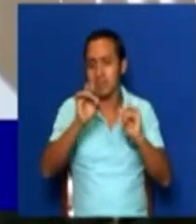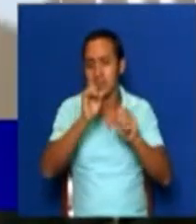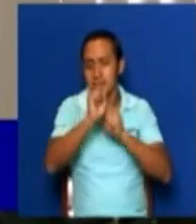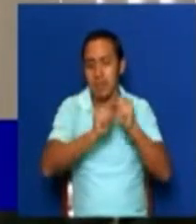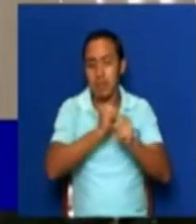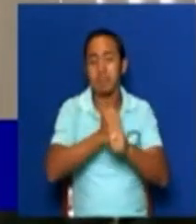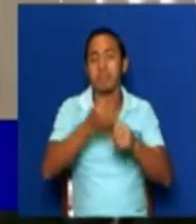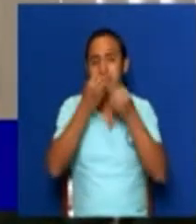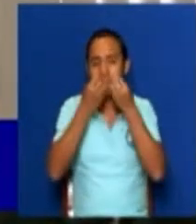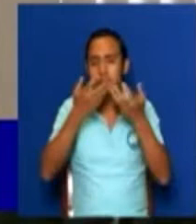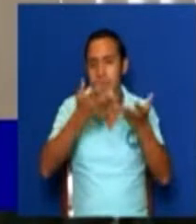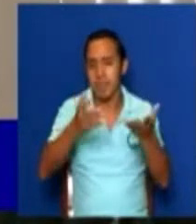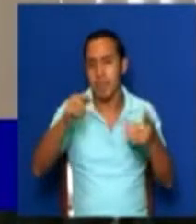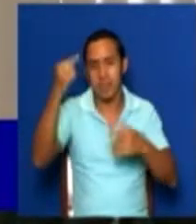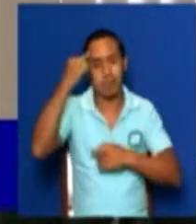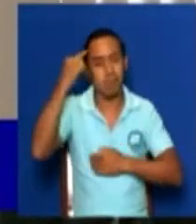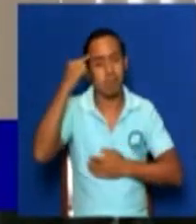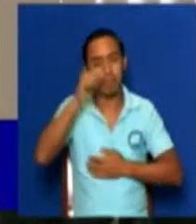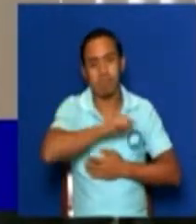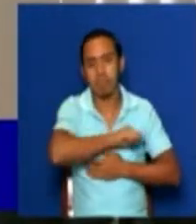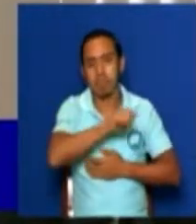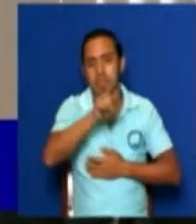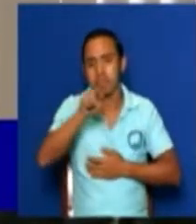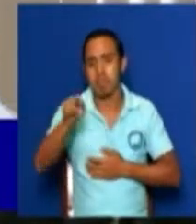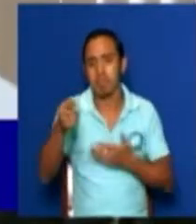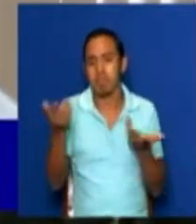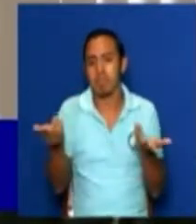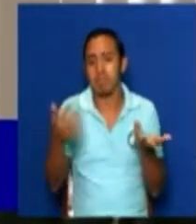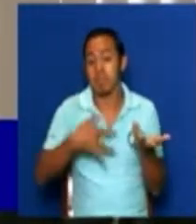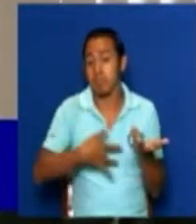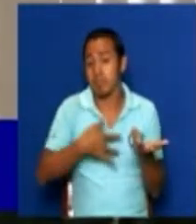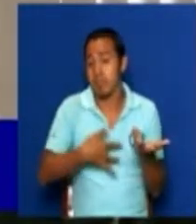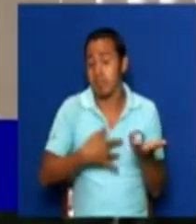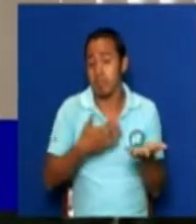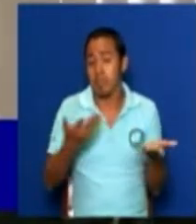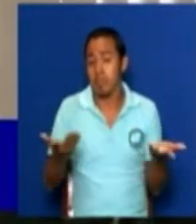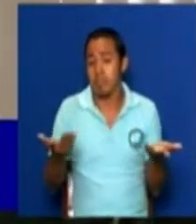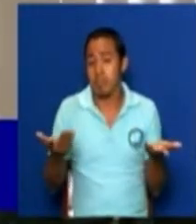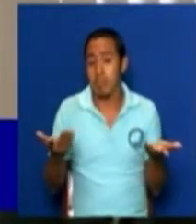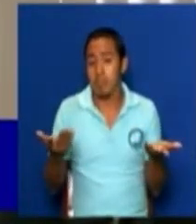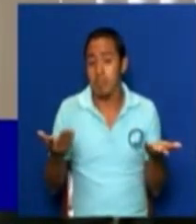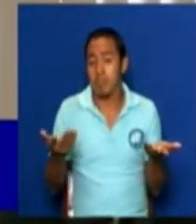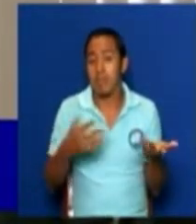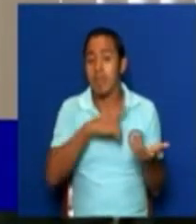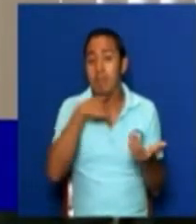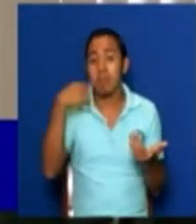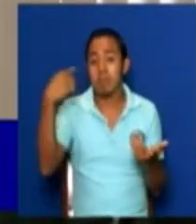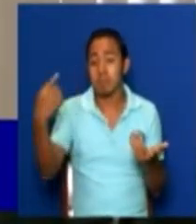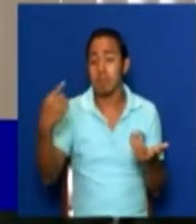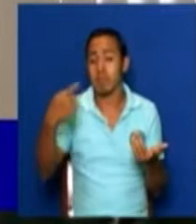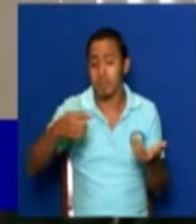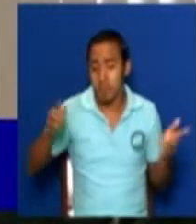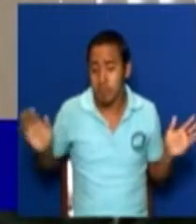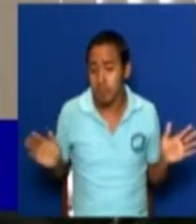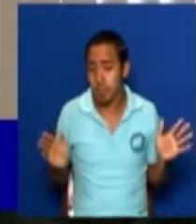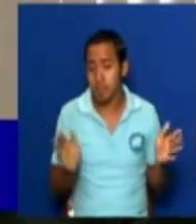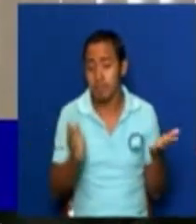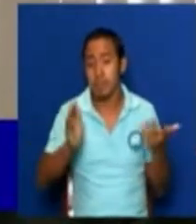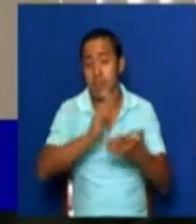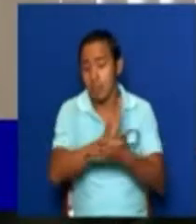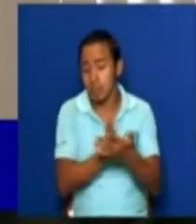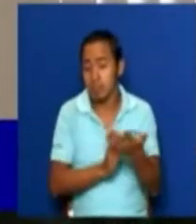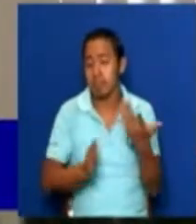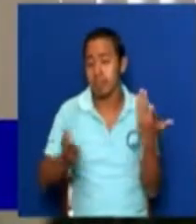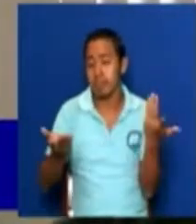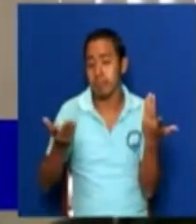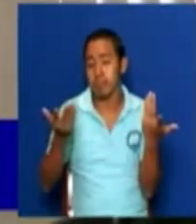cerrar con ese mensaje de reflexión, que es necesario pues realmente impulsar algunas acciones de